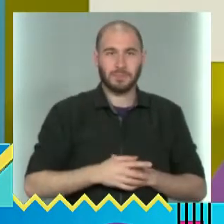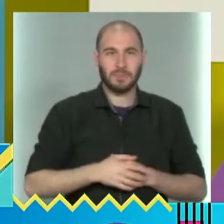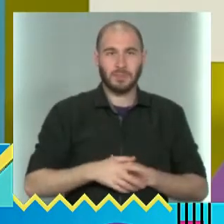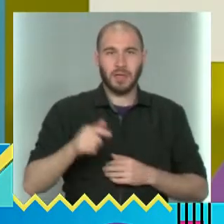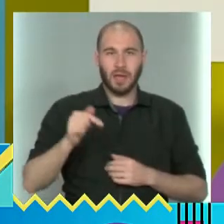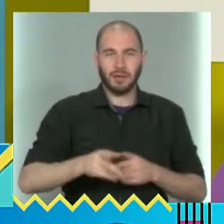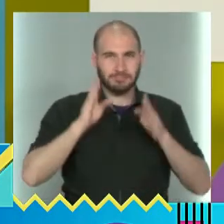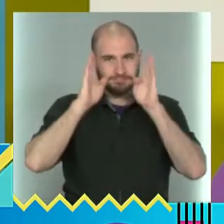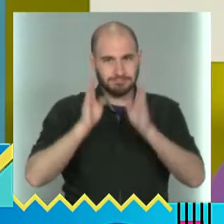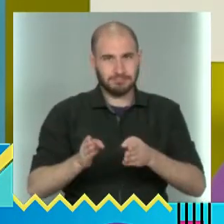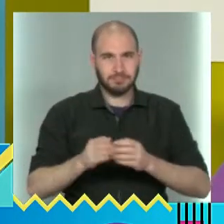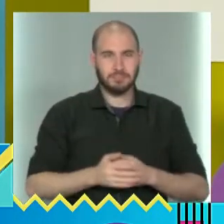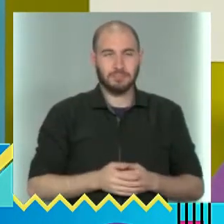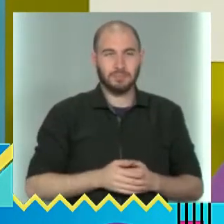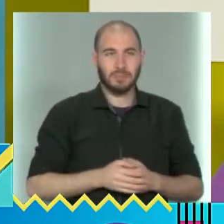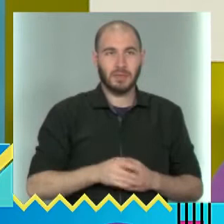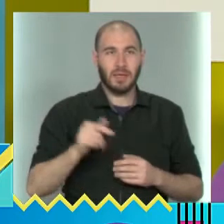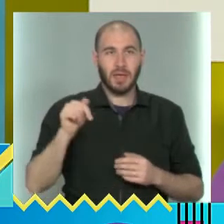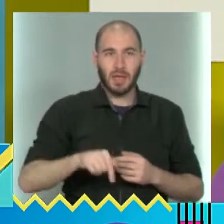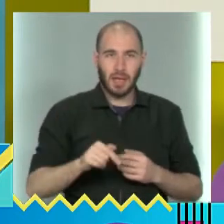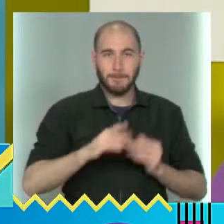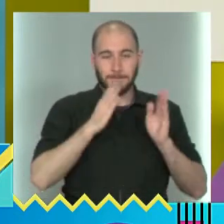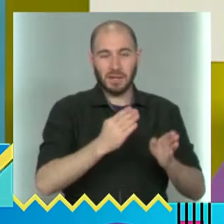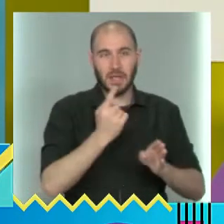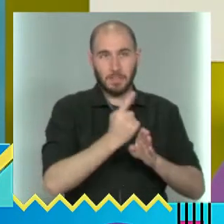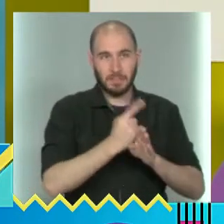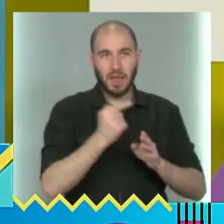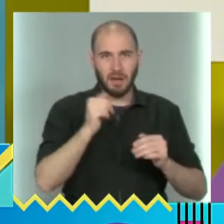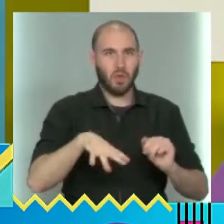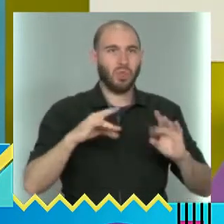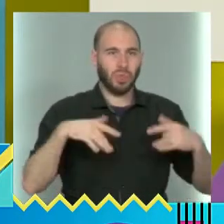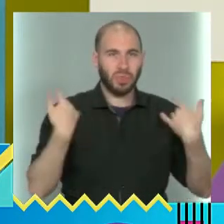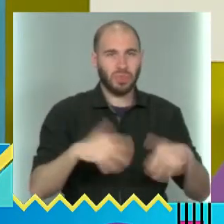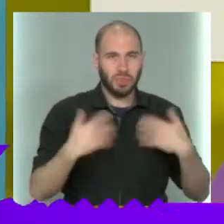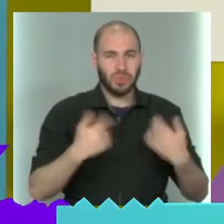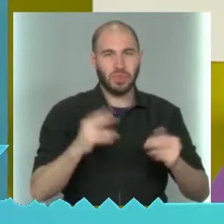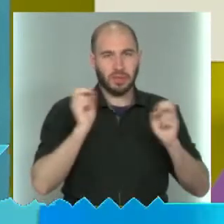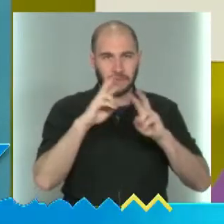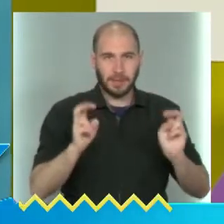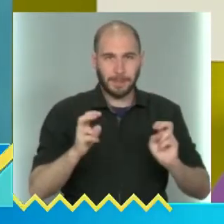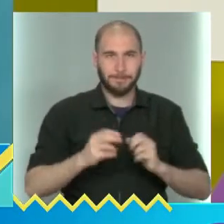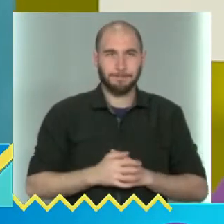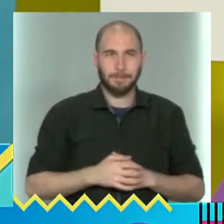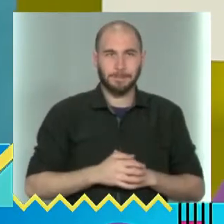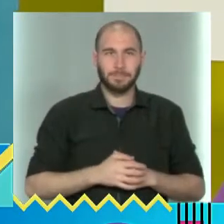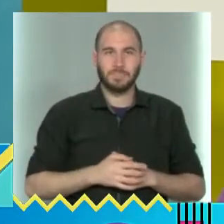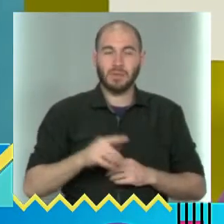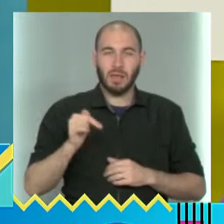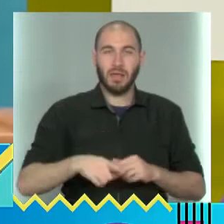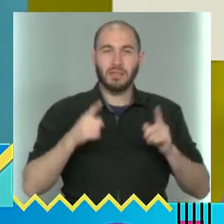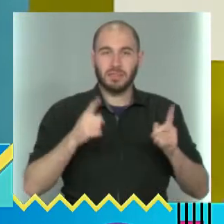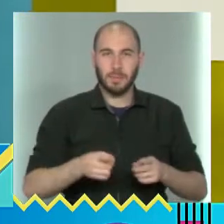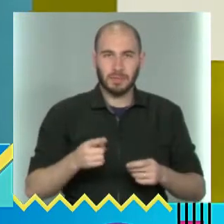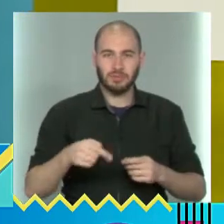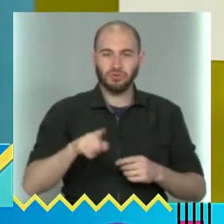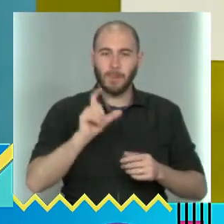a seguir metiendo en esto, por supuesto que ya desde por sí, en este primer bloque ya vimos la complejidad de este tema, ¿sí? Claramente también esto de